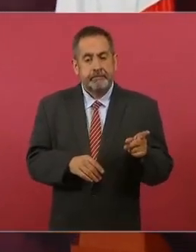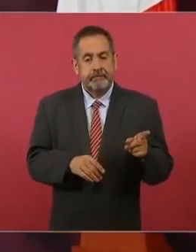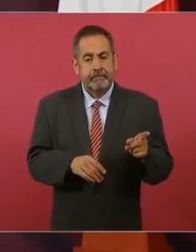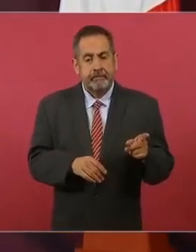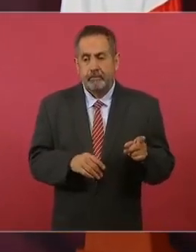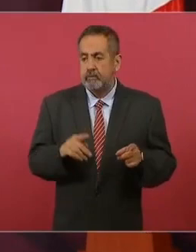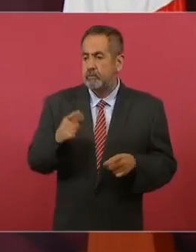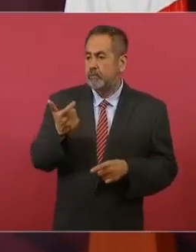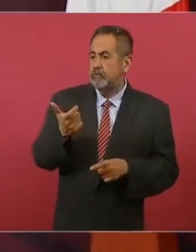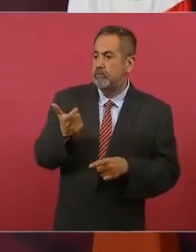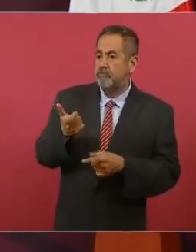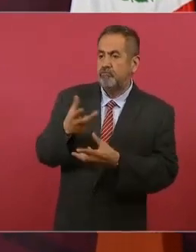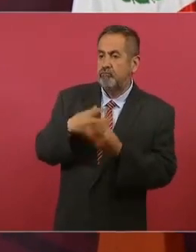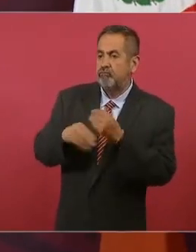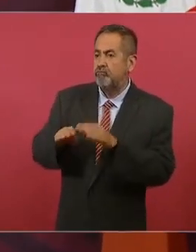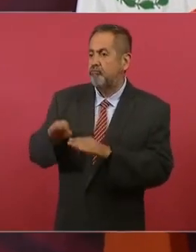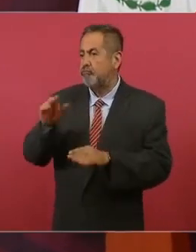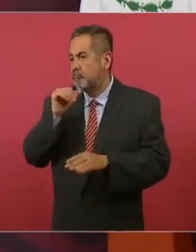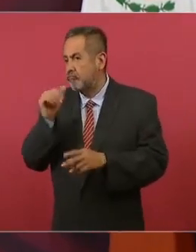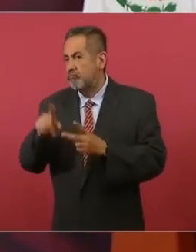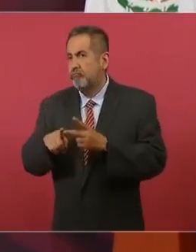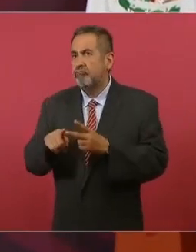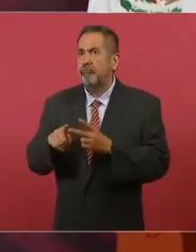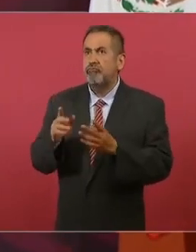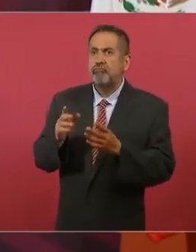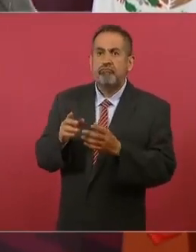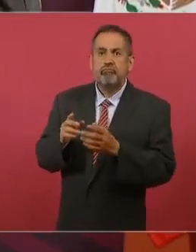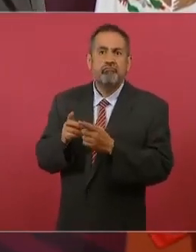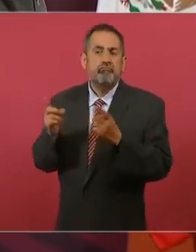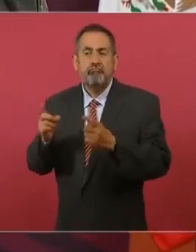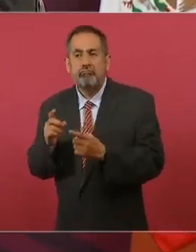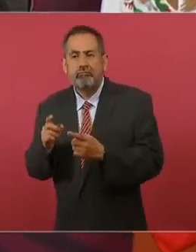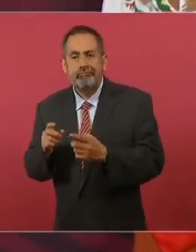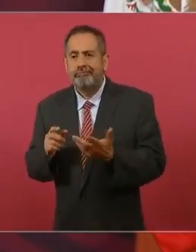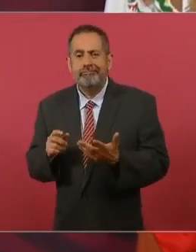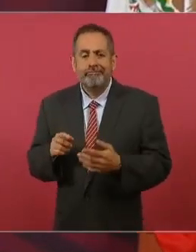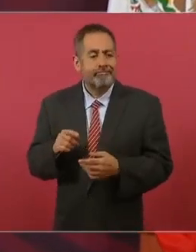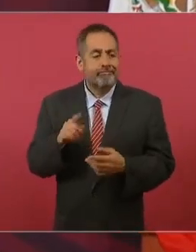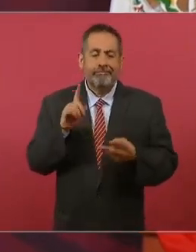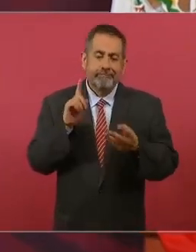de crecimiento económico o de desarrollo, no, tuvo que ver